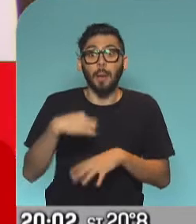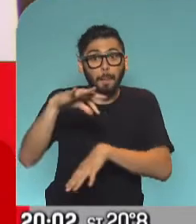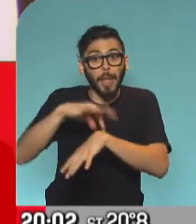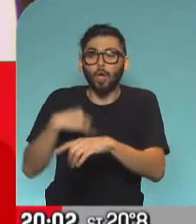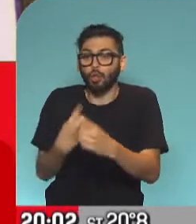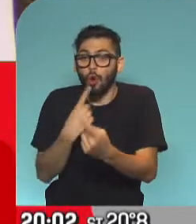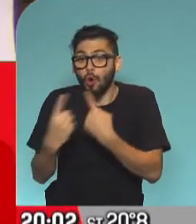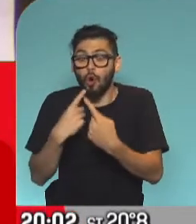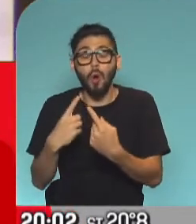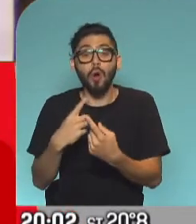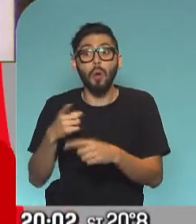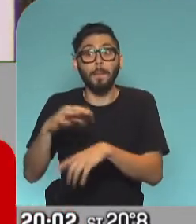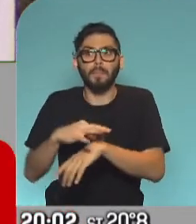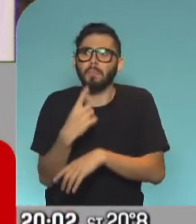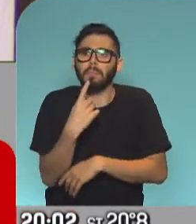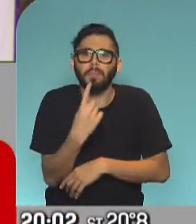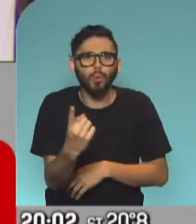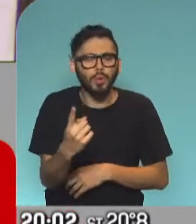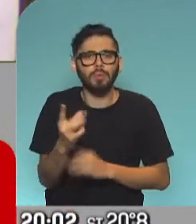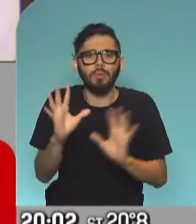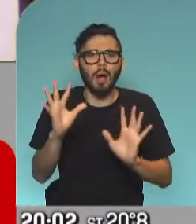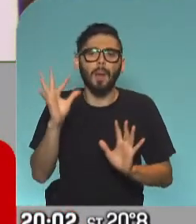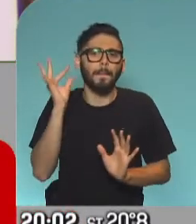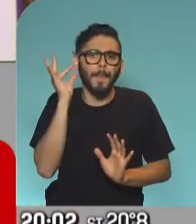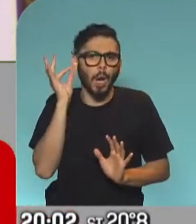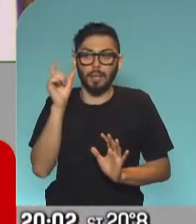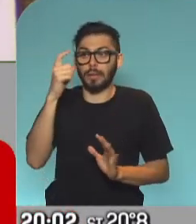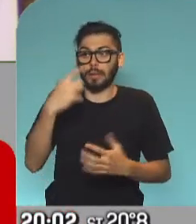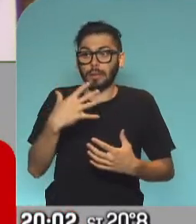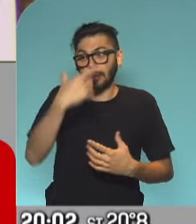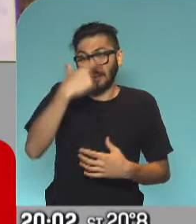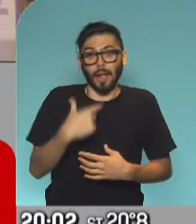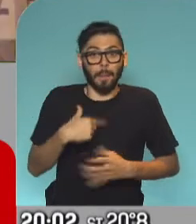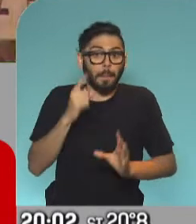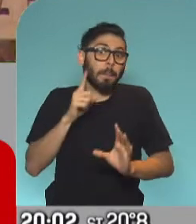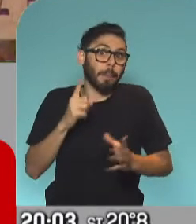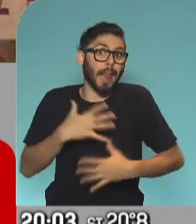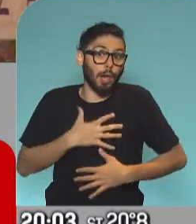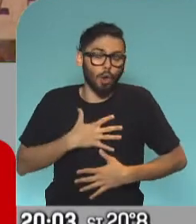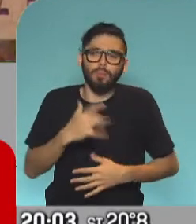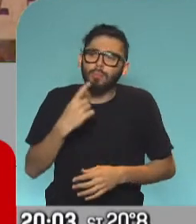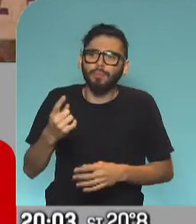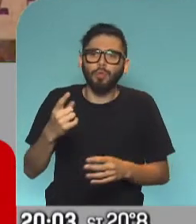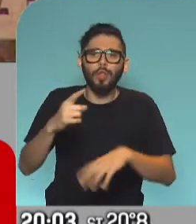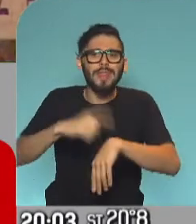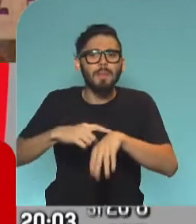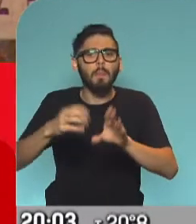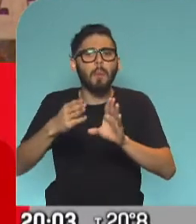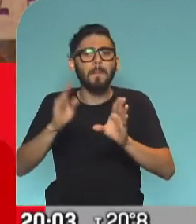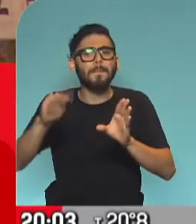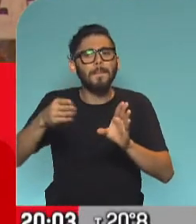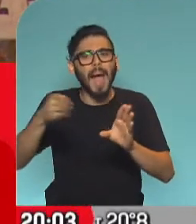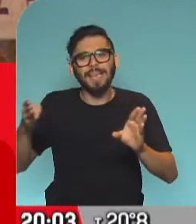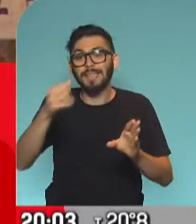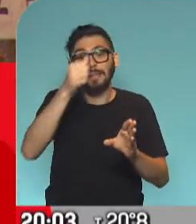preguntas que le hice fue, a ver, Maradona es una persona de riesgo, ¿lo van a dejar por mucho tiempo más? ¿Lo van a dejar pasando el fin